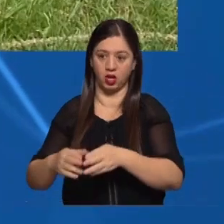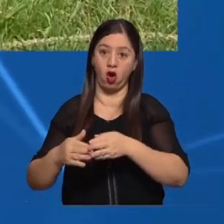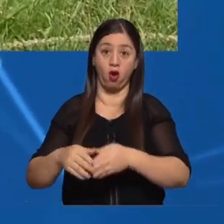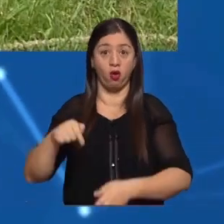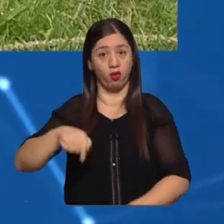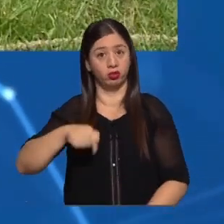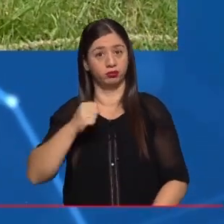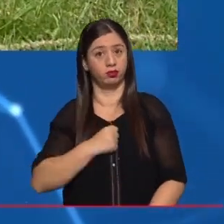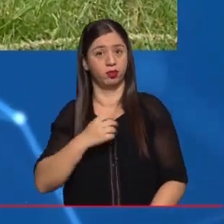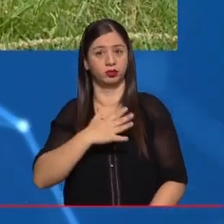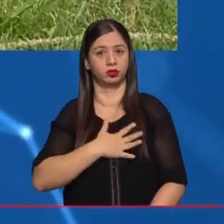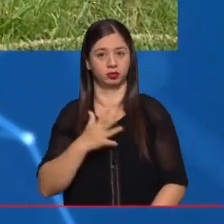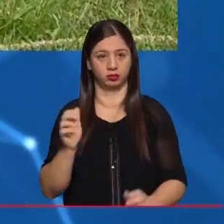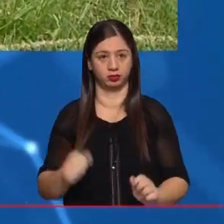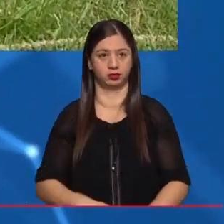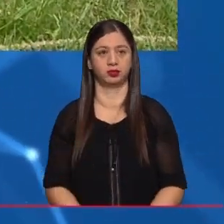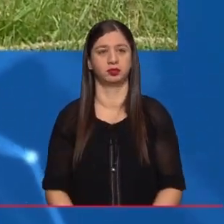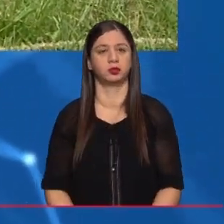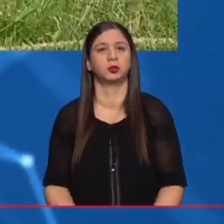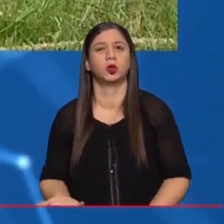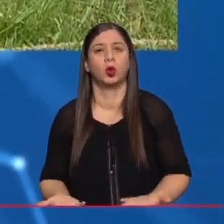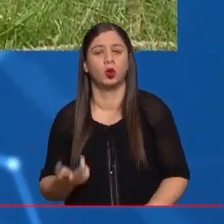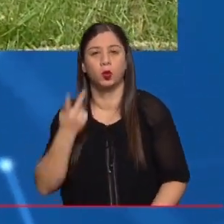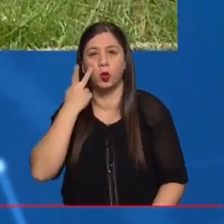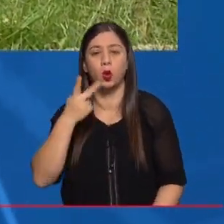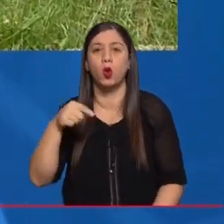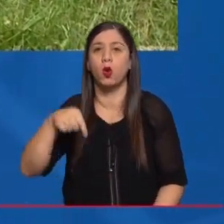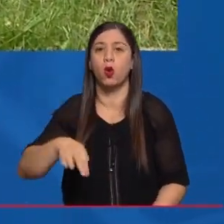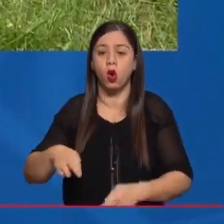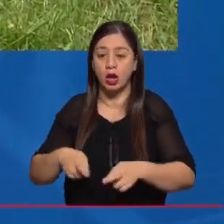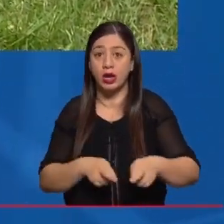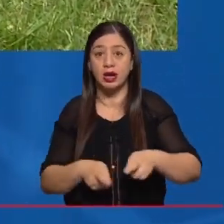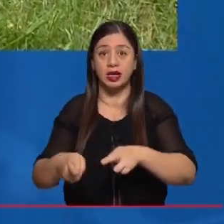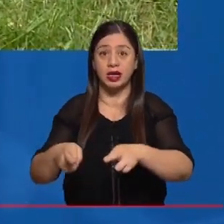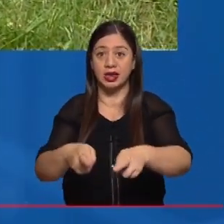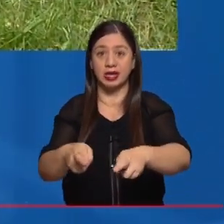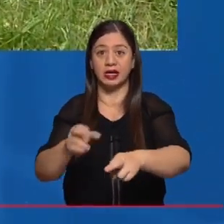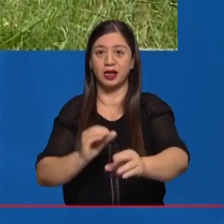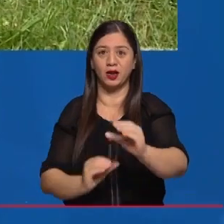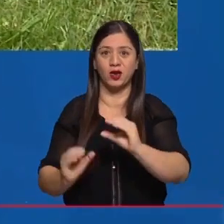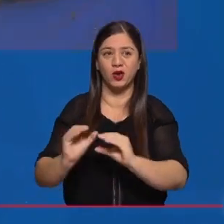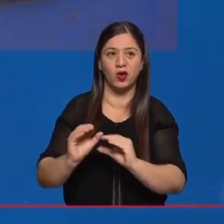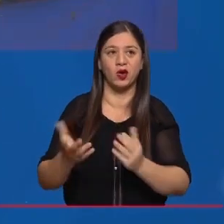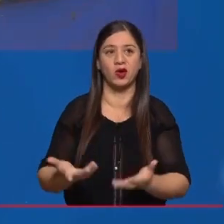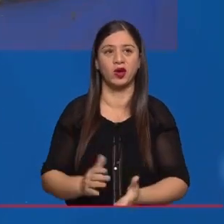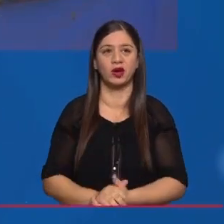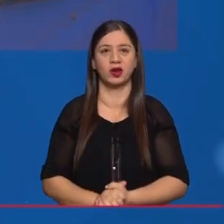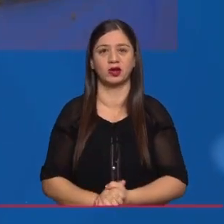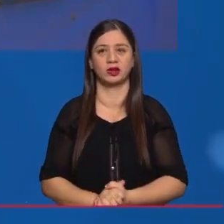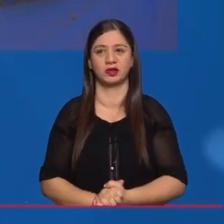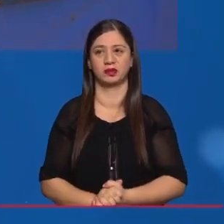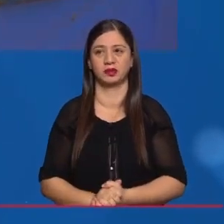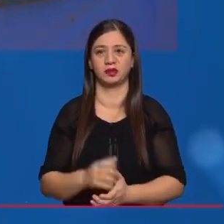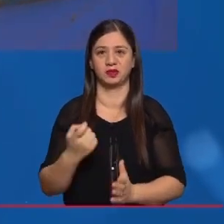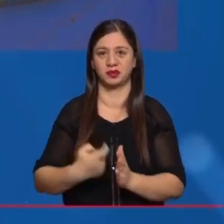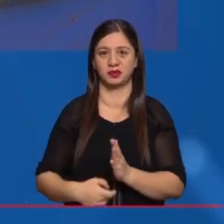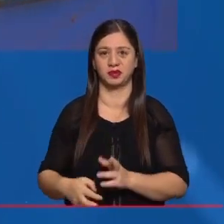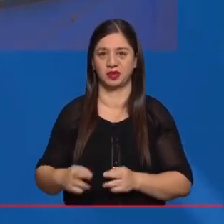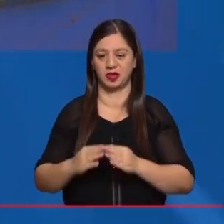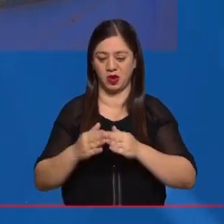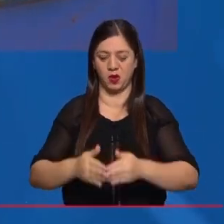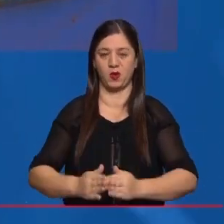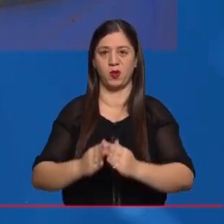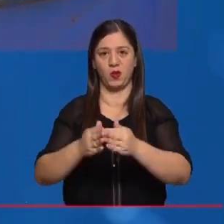buena oportunidad para hacerlo. Más o menos, ¿qué vamos a ver hoy en las aguas del río Cauca para corregir mi lapsus en este recorrido?